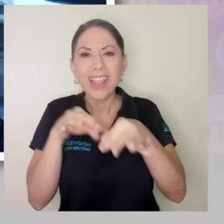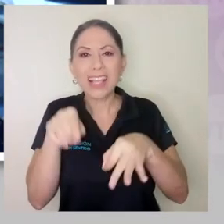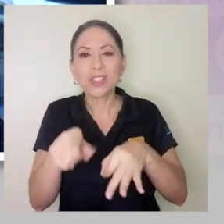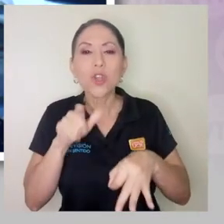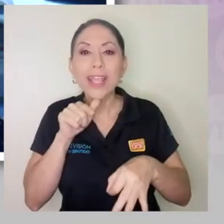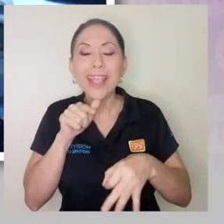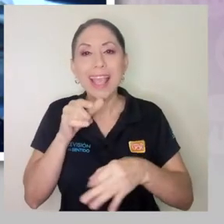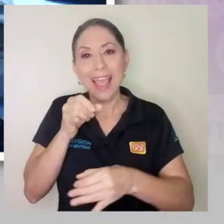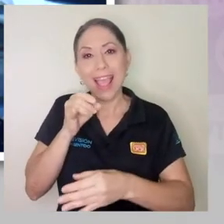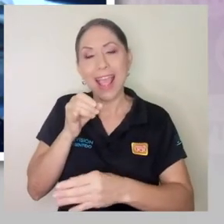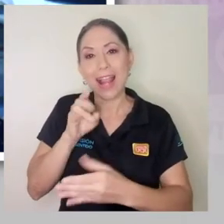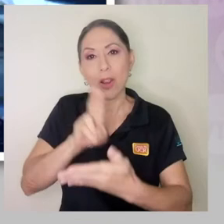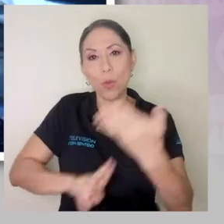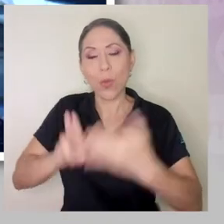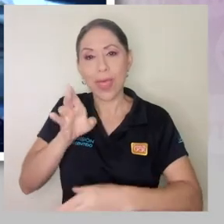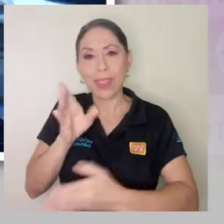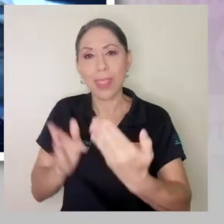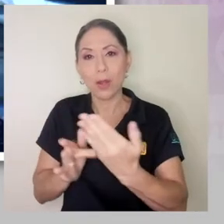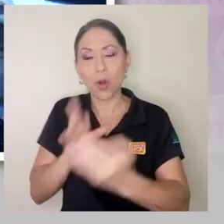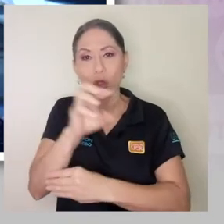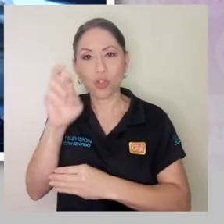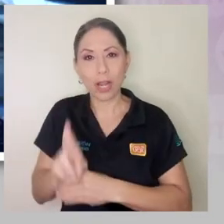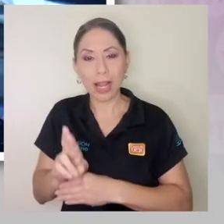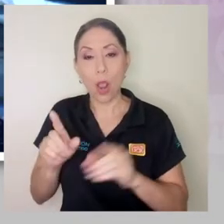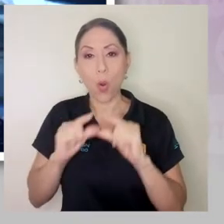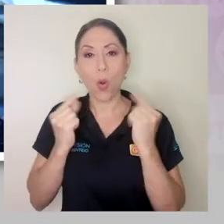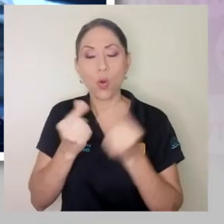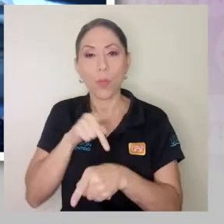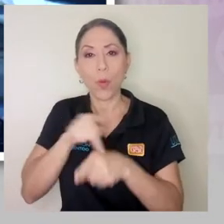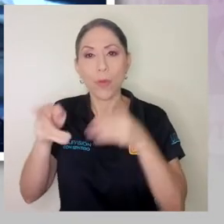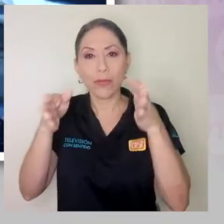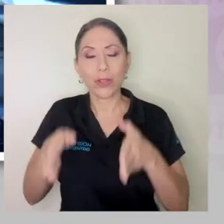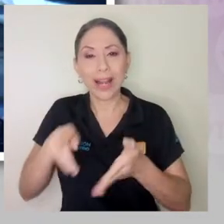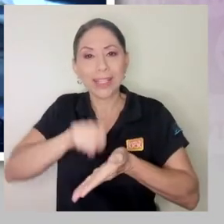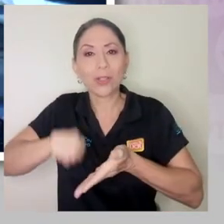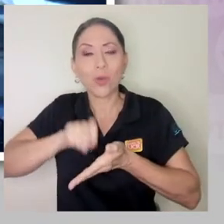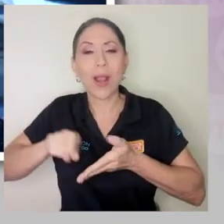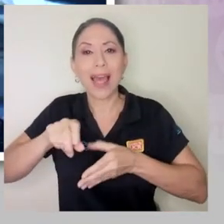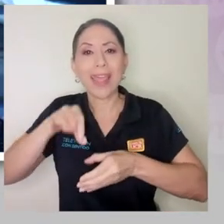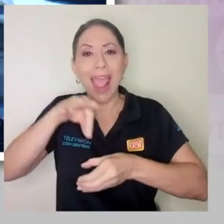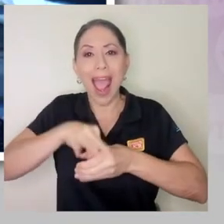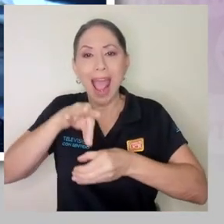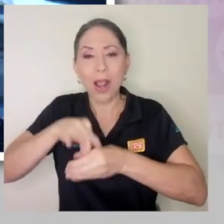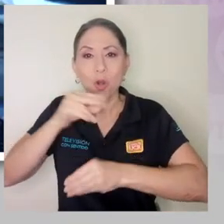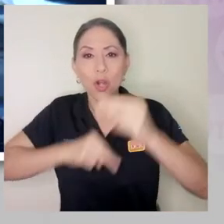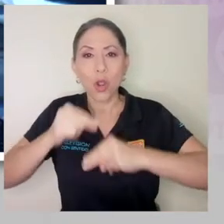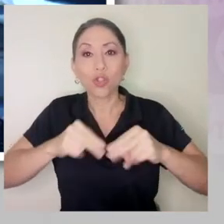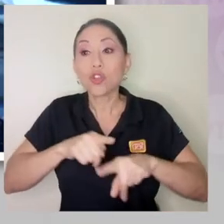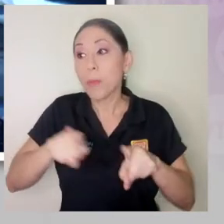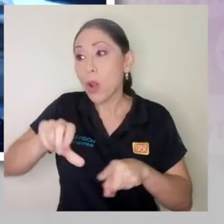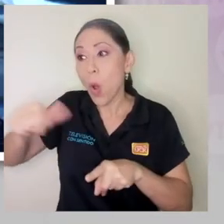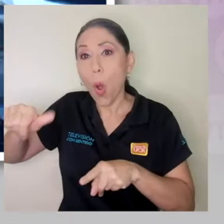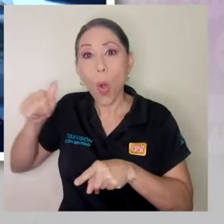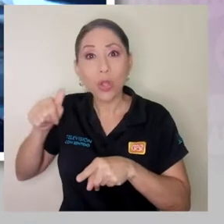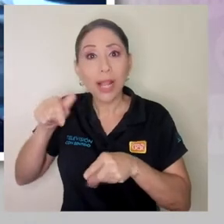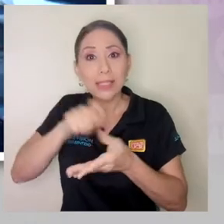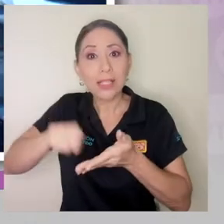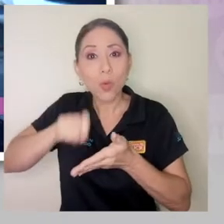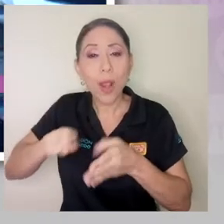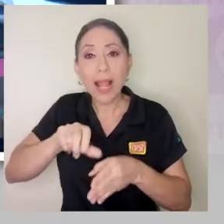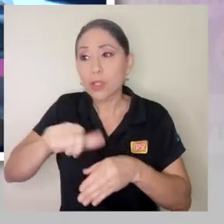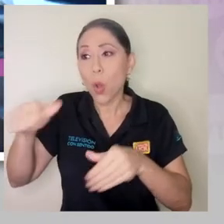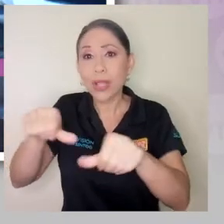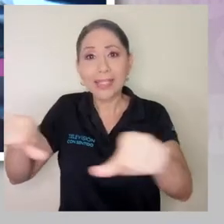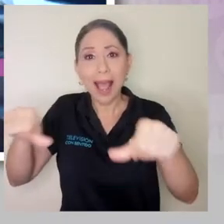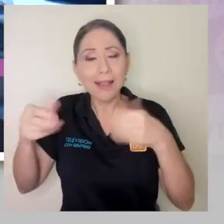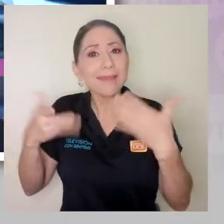grupo de profesionales, principalmente de la Escuela de Agronegocios, pero igualmente se han unido otras escuelas y otras disciplinas. Se cuenta con la